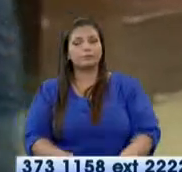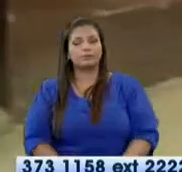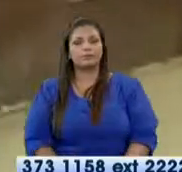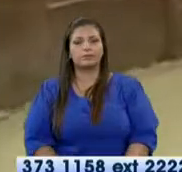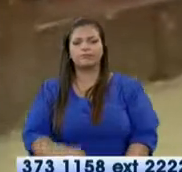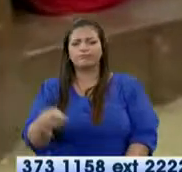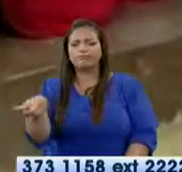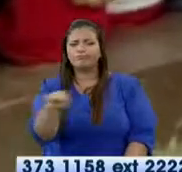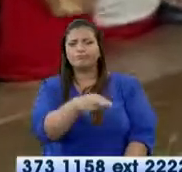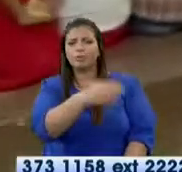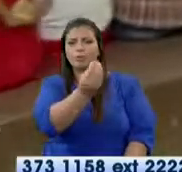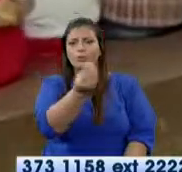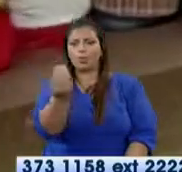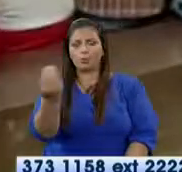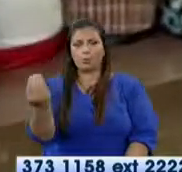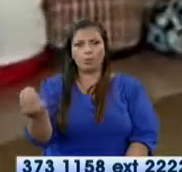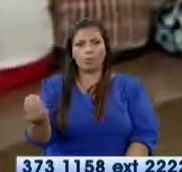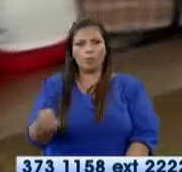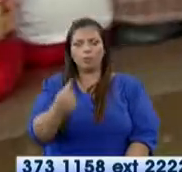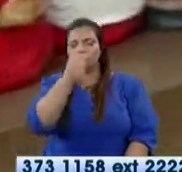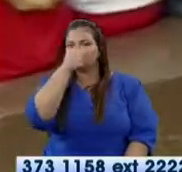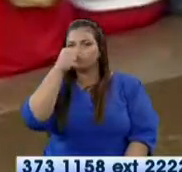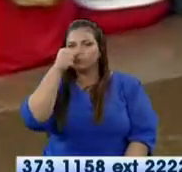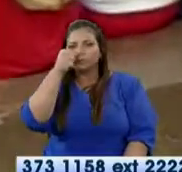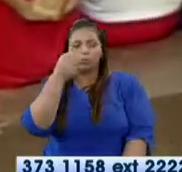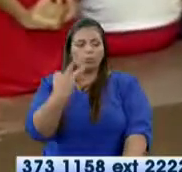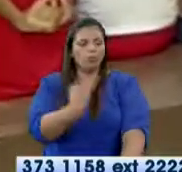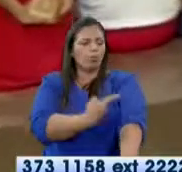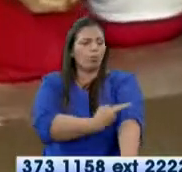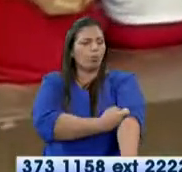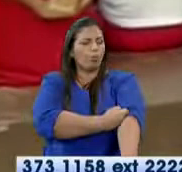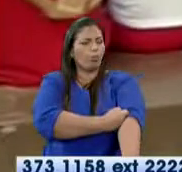nos encontramos en este centro de salud para hablar sobre este tema.